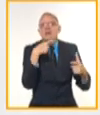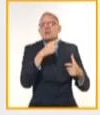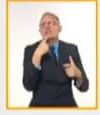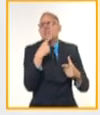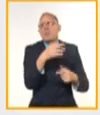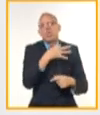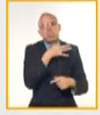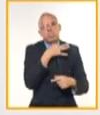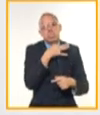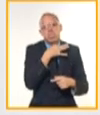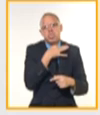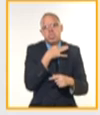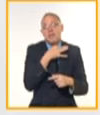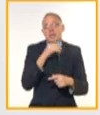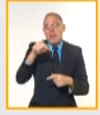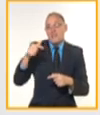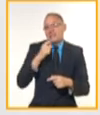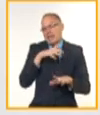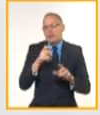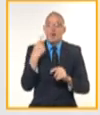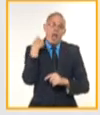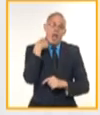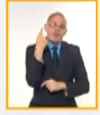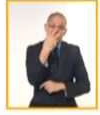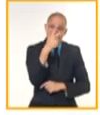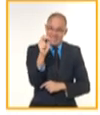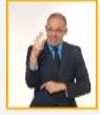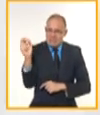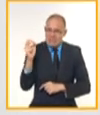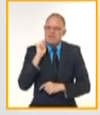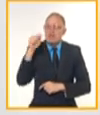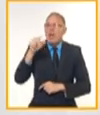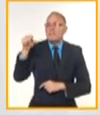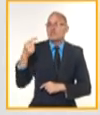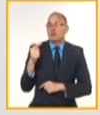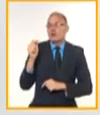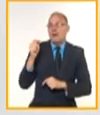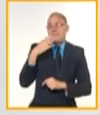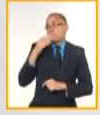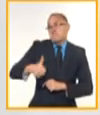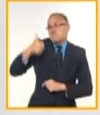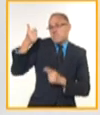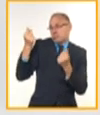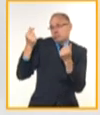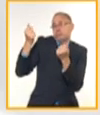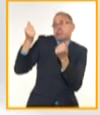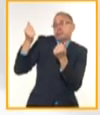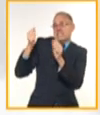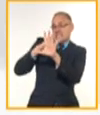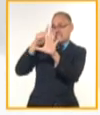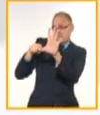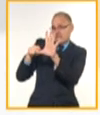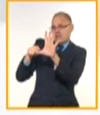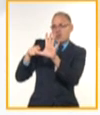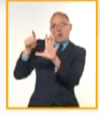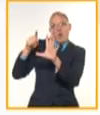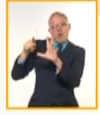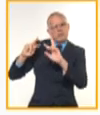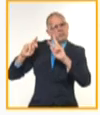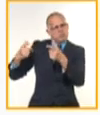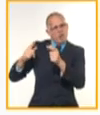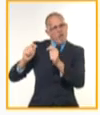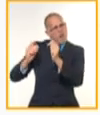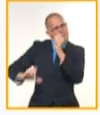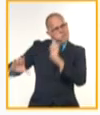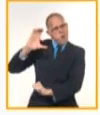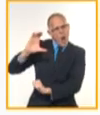2020, los 5 más ricos del mundo duplicaron su riqueza, mientras que 5.000 millones de personas se empobrecieron.